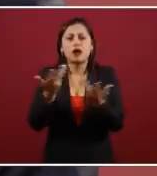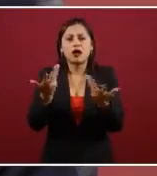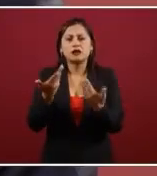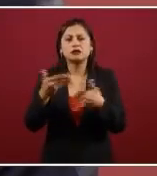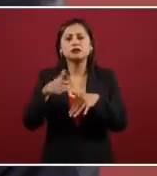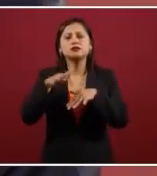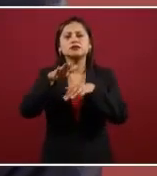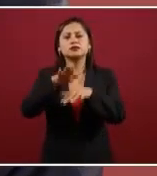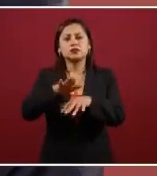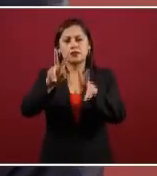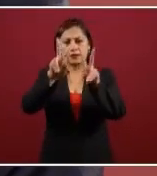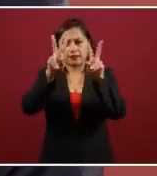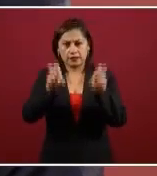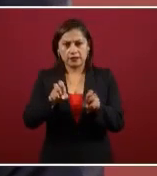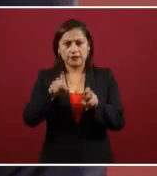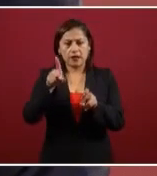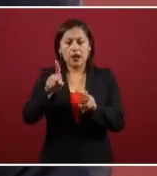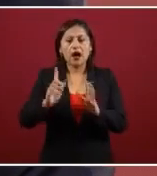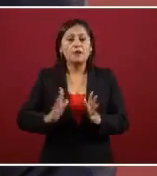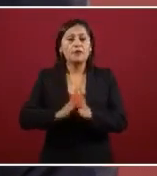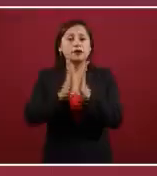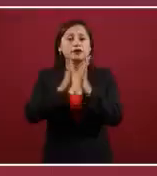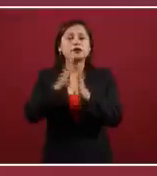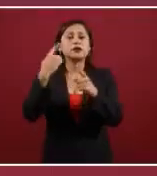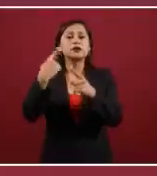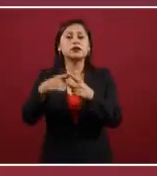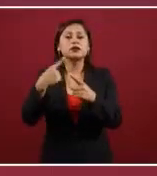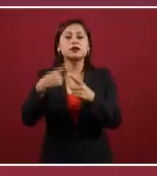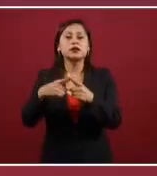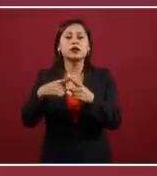organizaciones sociales sobre este tema.